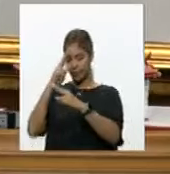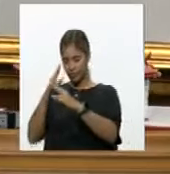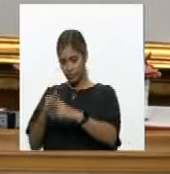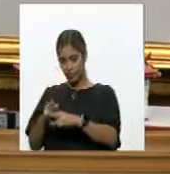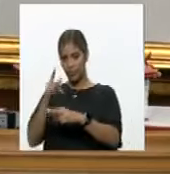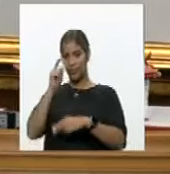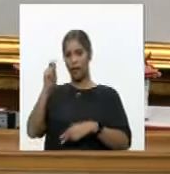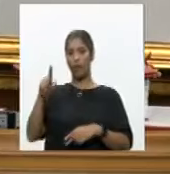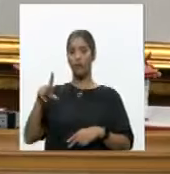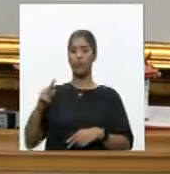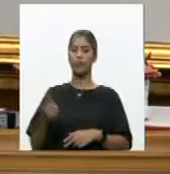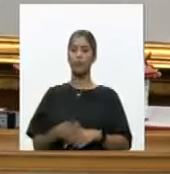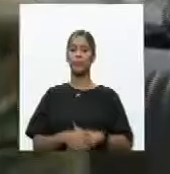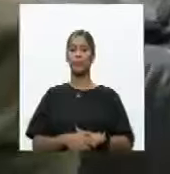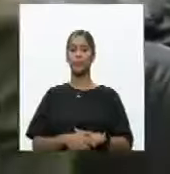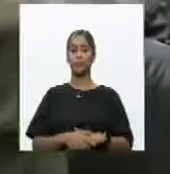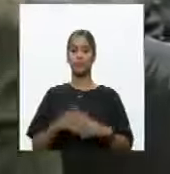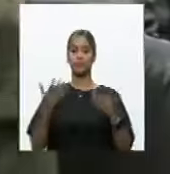Ali Primera.